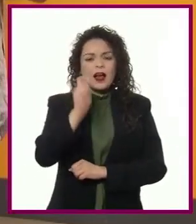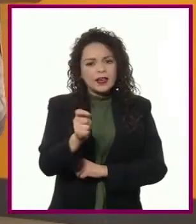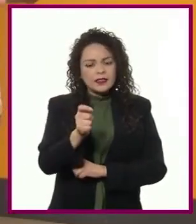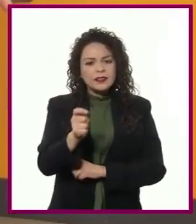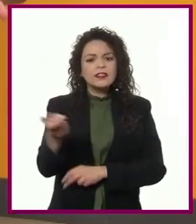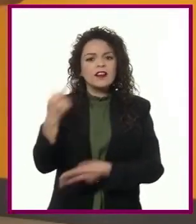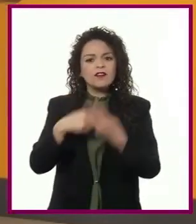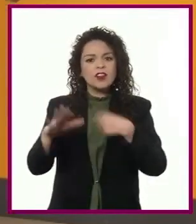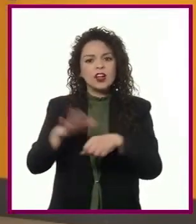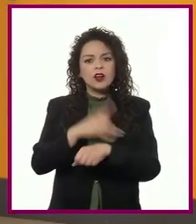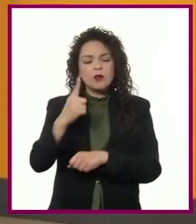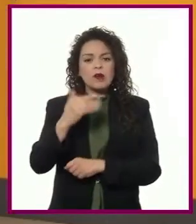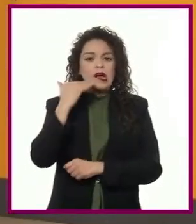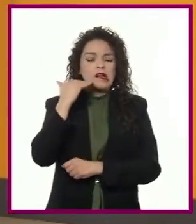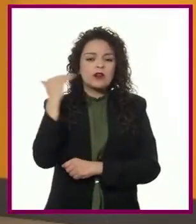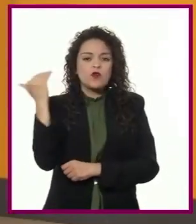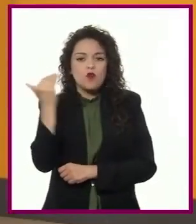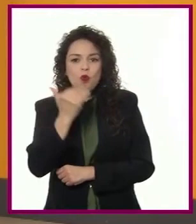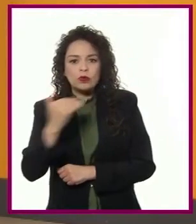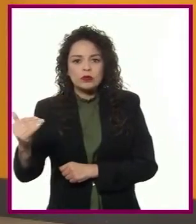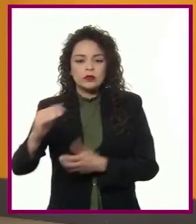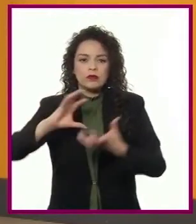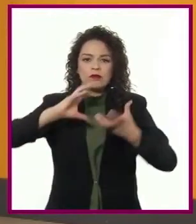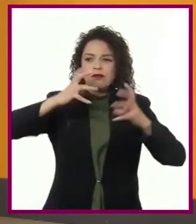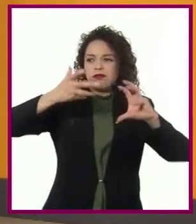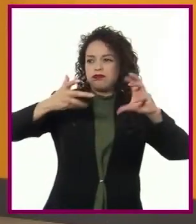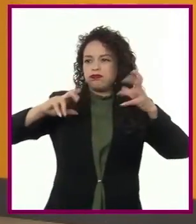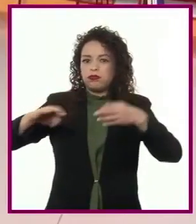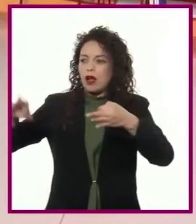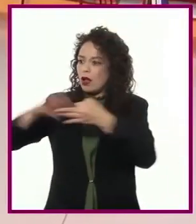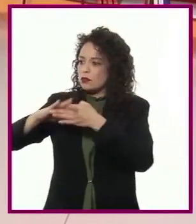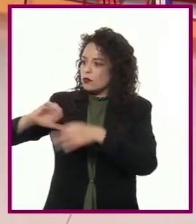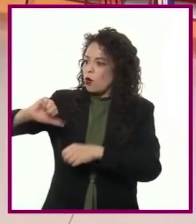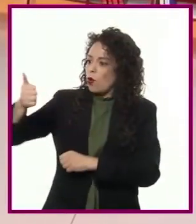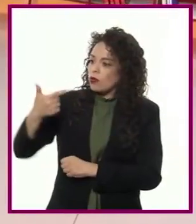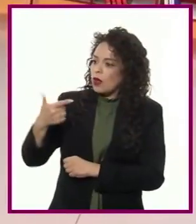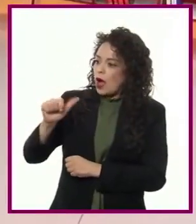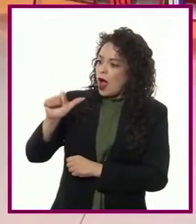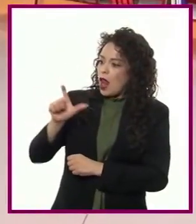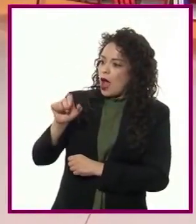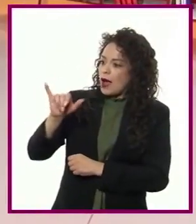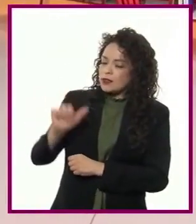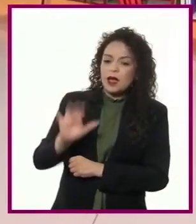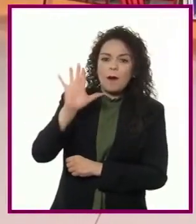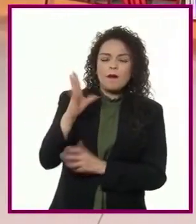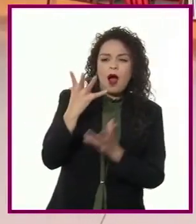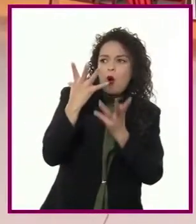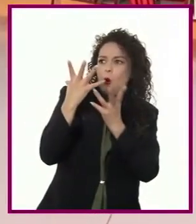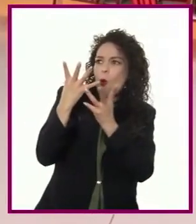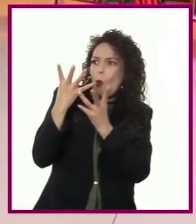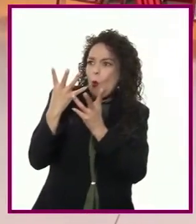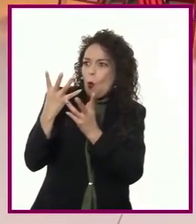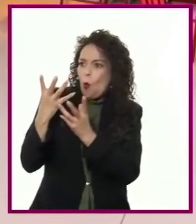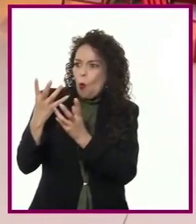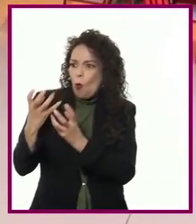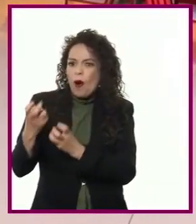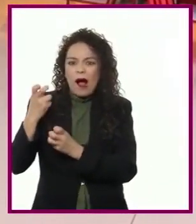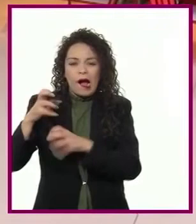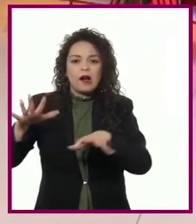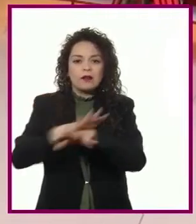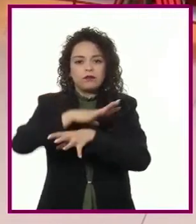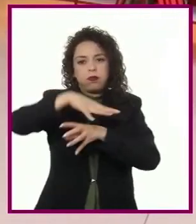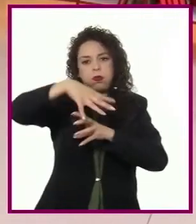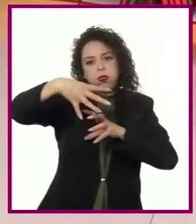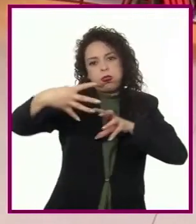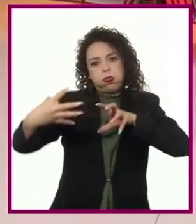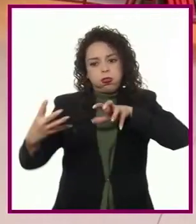a las deformaciones que provoca una galaxia cercana, como si se tratara de una fuerza invisible que la altera y provoca en